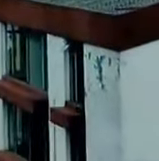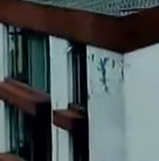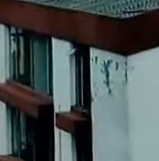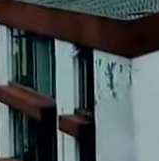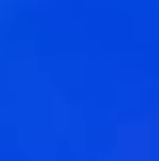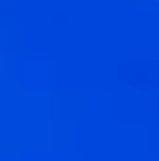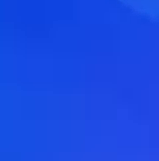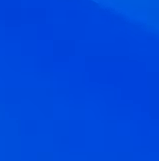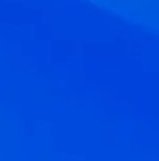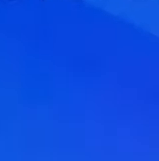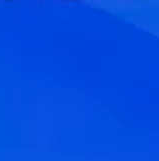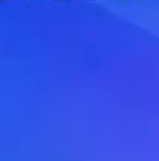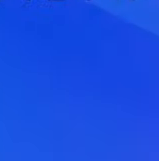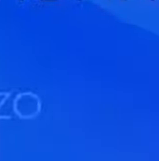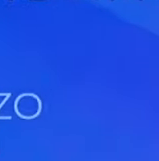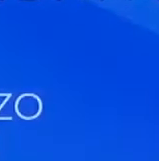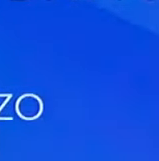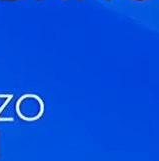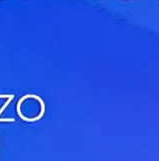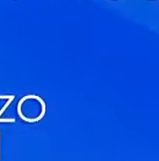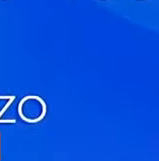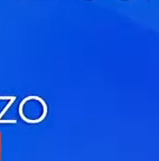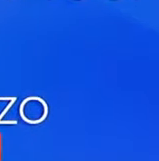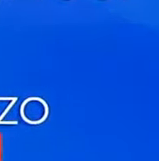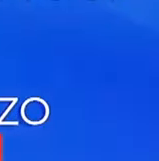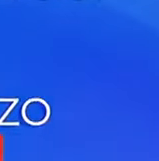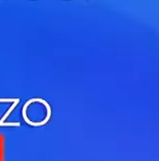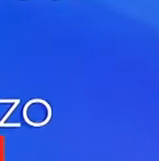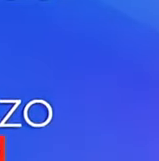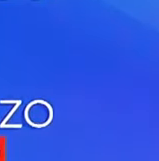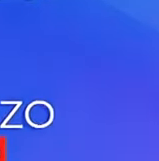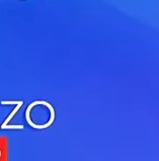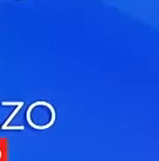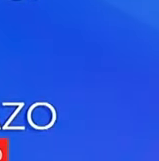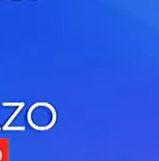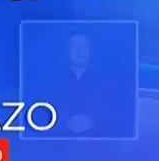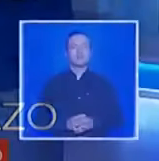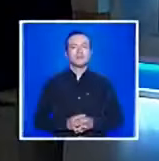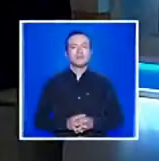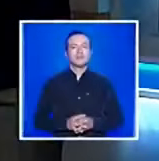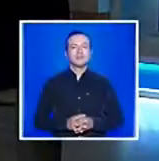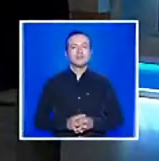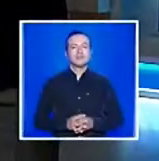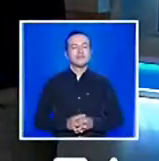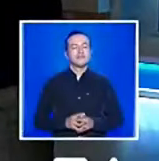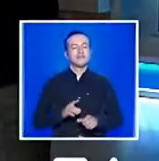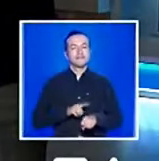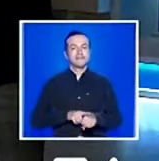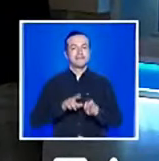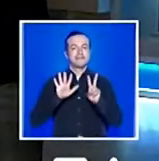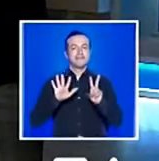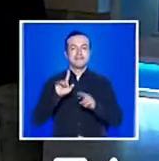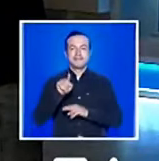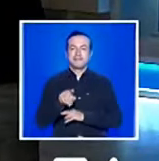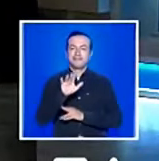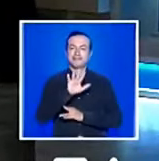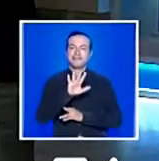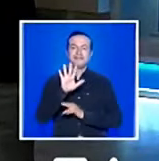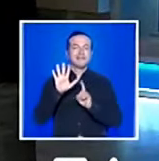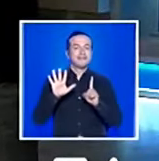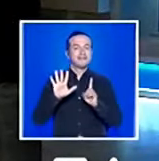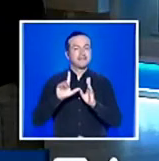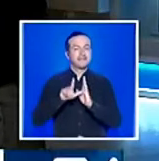ubicación. Juntos somos más seguridad porque juntos nos cuidamos. 7 de la mañana con 56